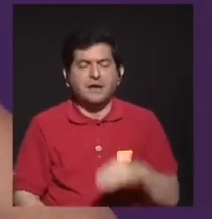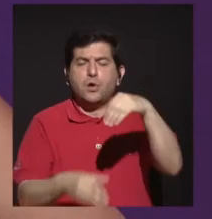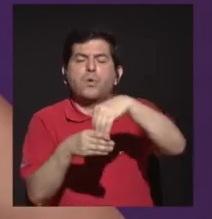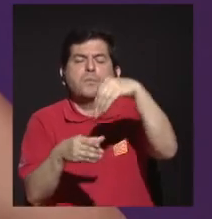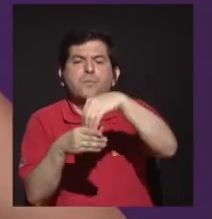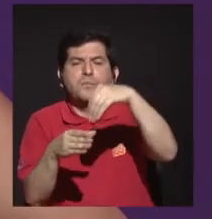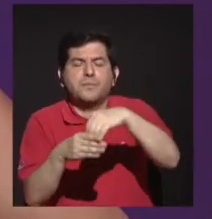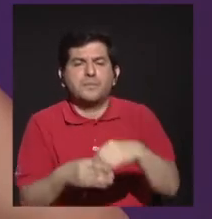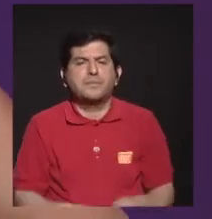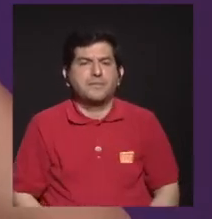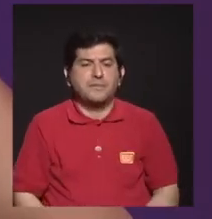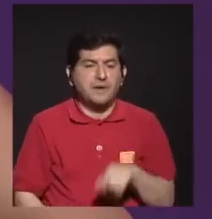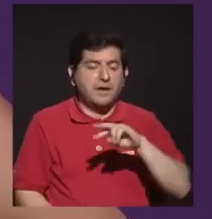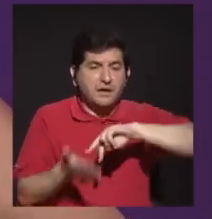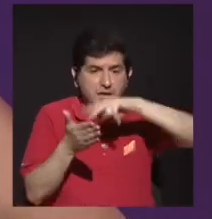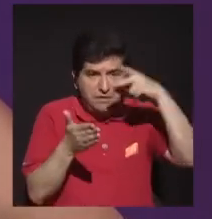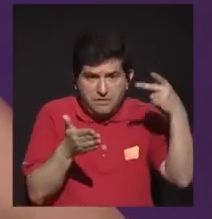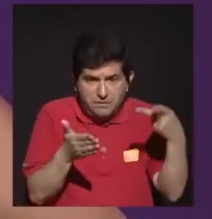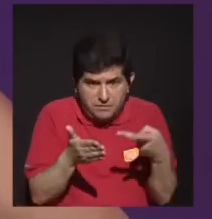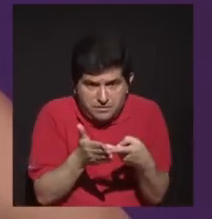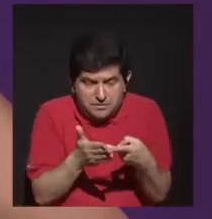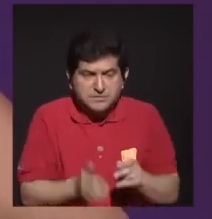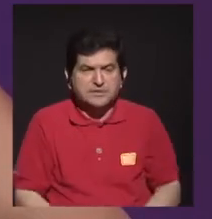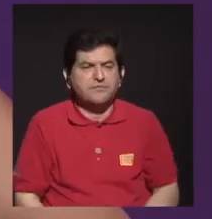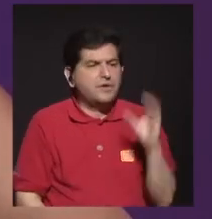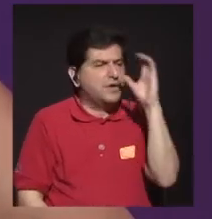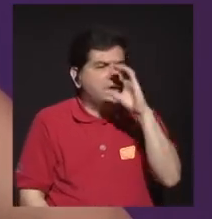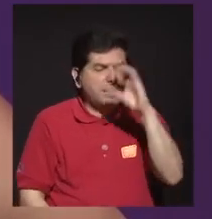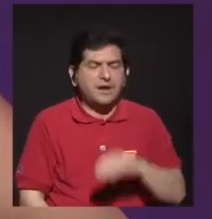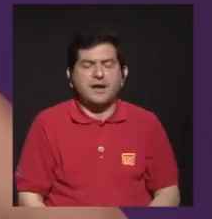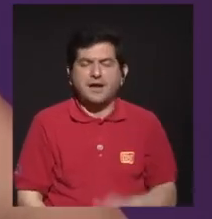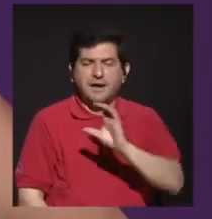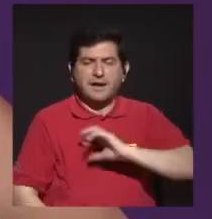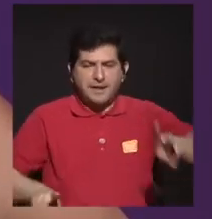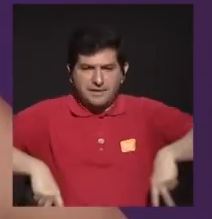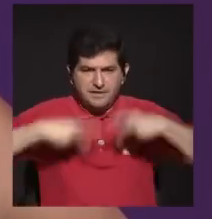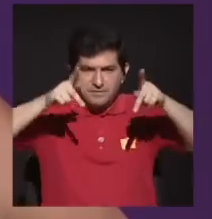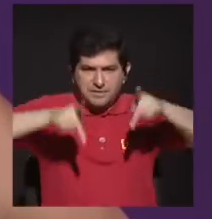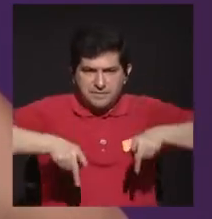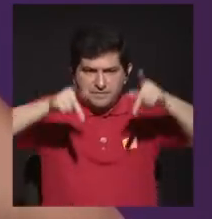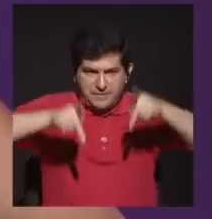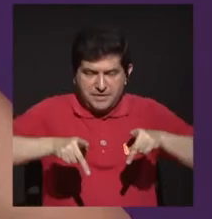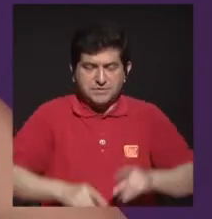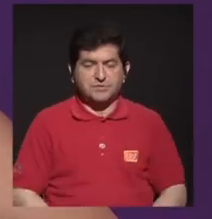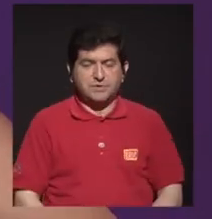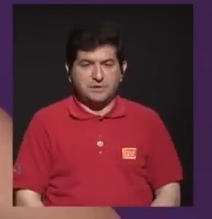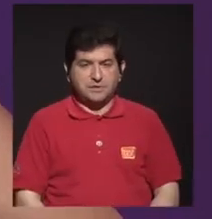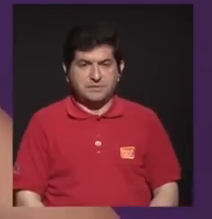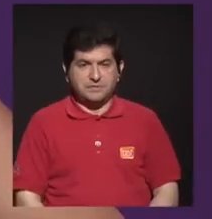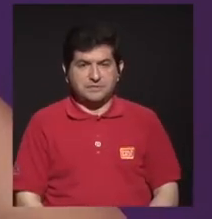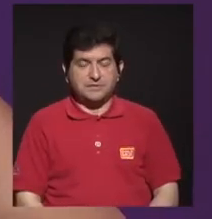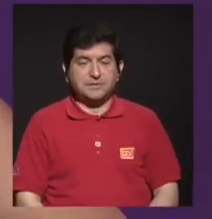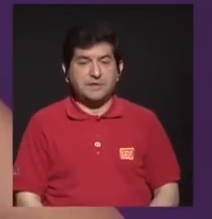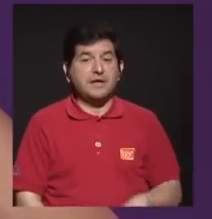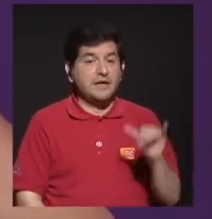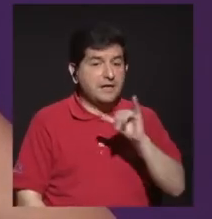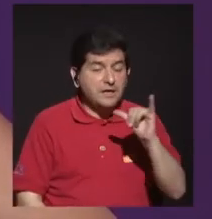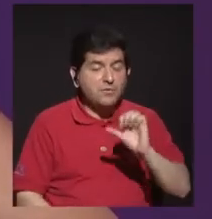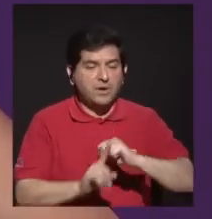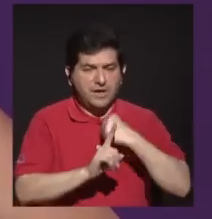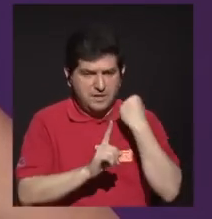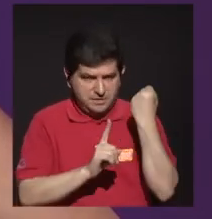aportar en buscar y propiciar la calidad de vida de las personas, incluso